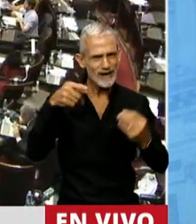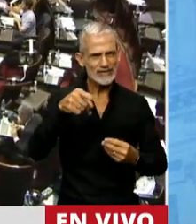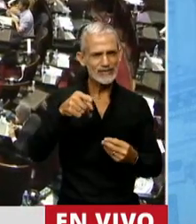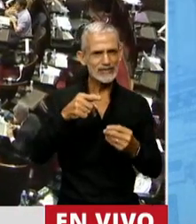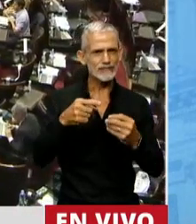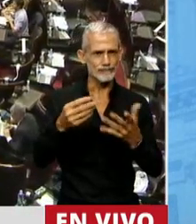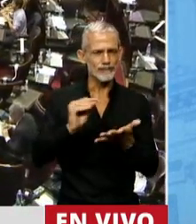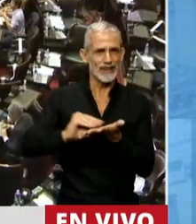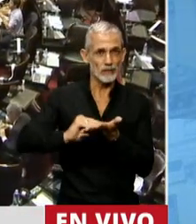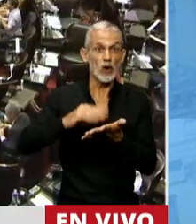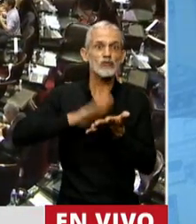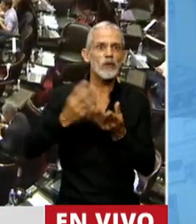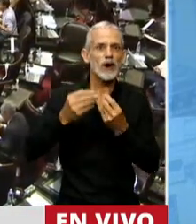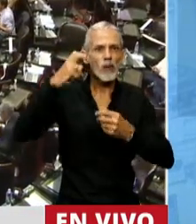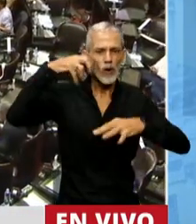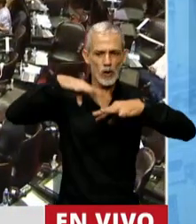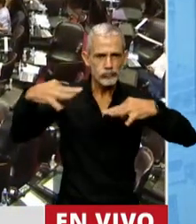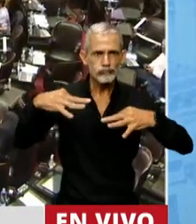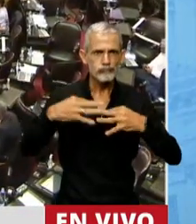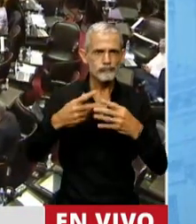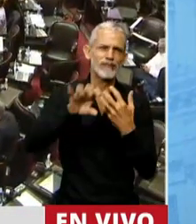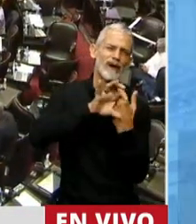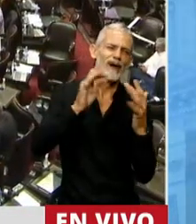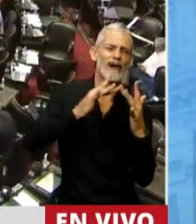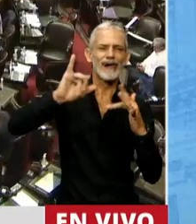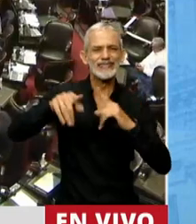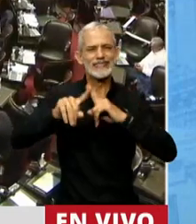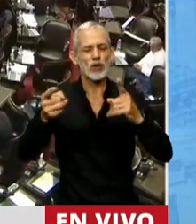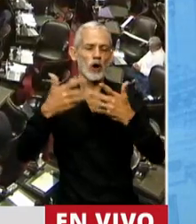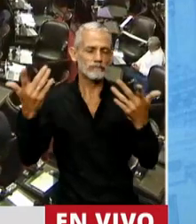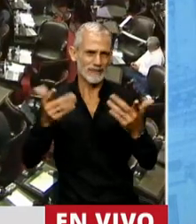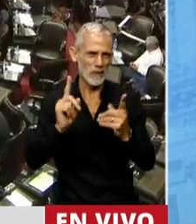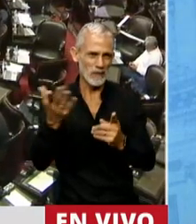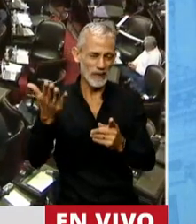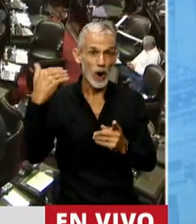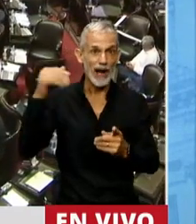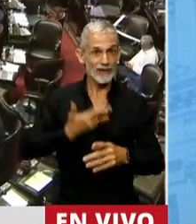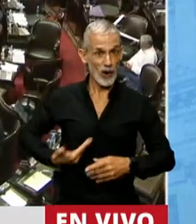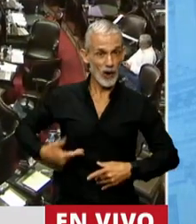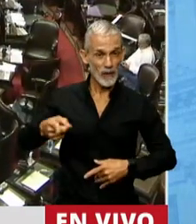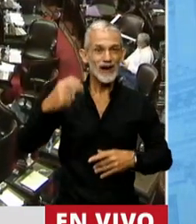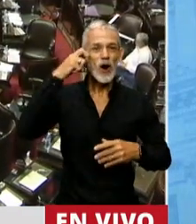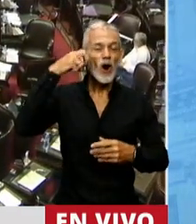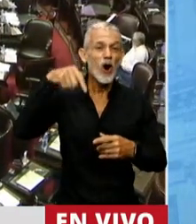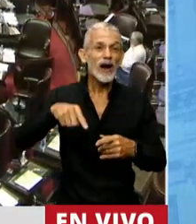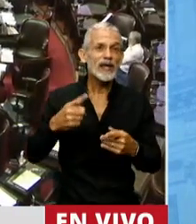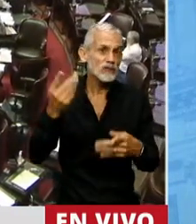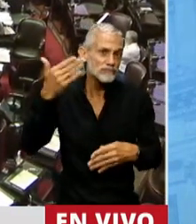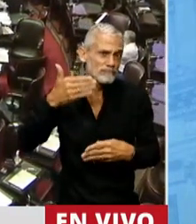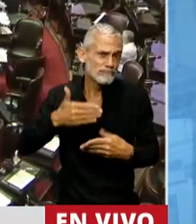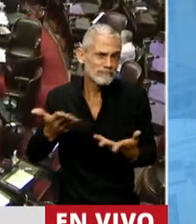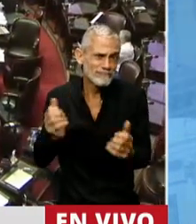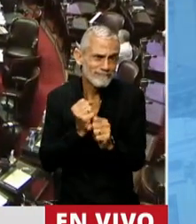legisladores sobre el funcionamiento de esta Cámara en pandemia, olvidándose de que cuando fueron gobierno este Congreso prácticamente estuvo